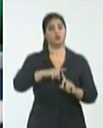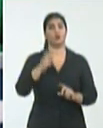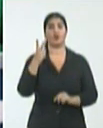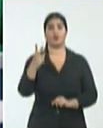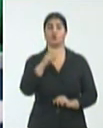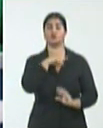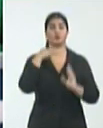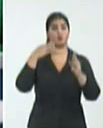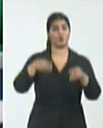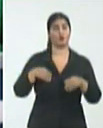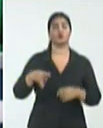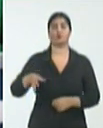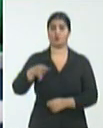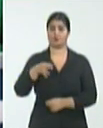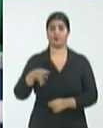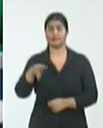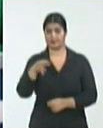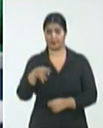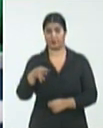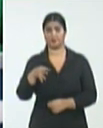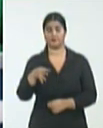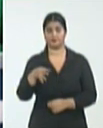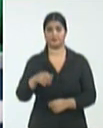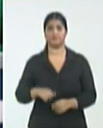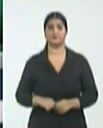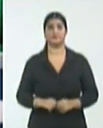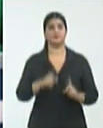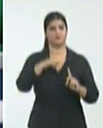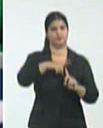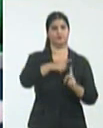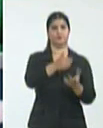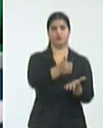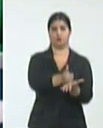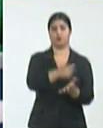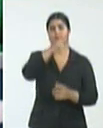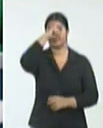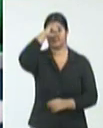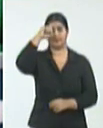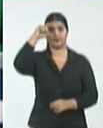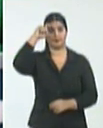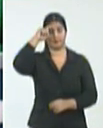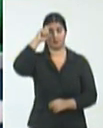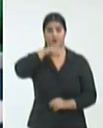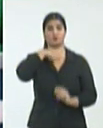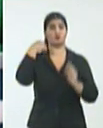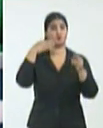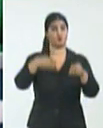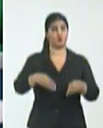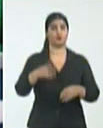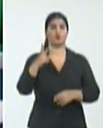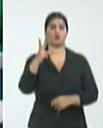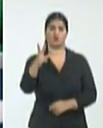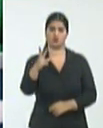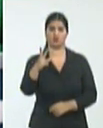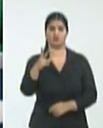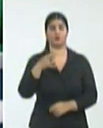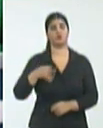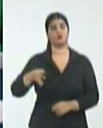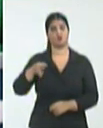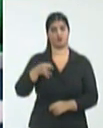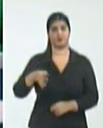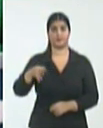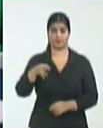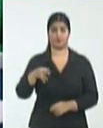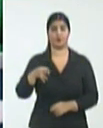que fallecen del municipio de Las Tunas. En Santi Espíritus fallecen 2 pacientes de los municipios de